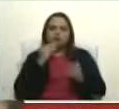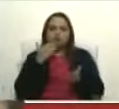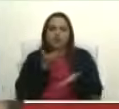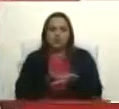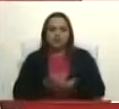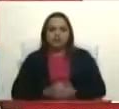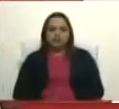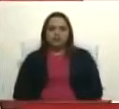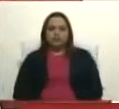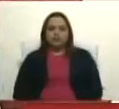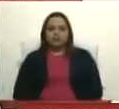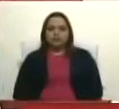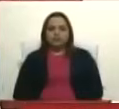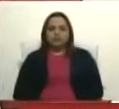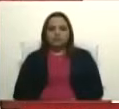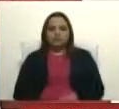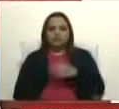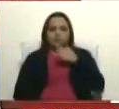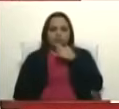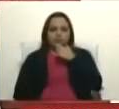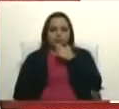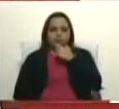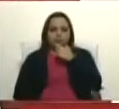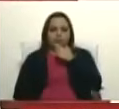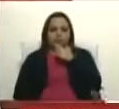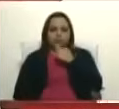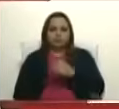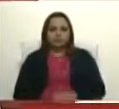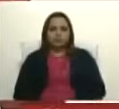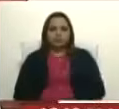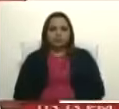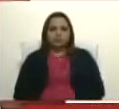gracias. Mira,